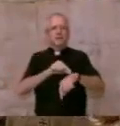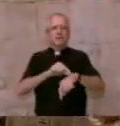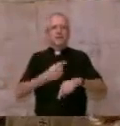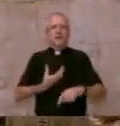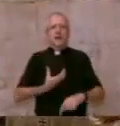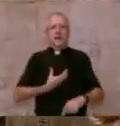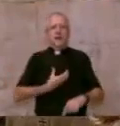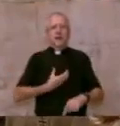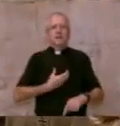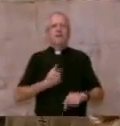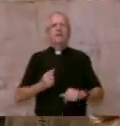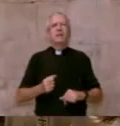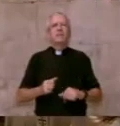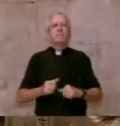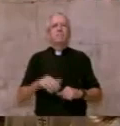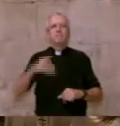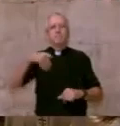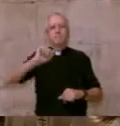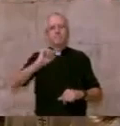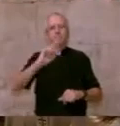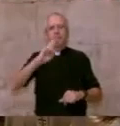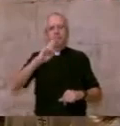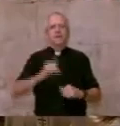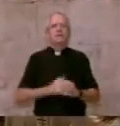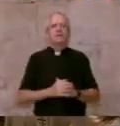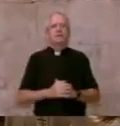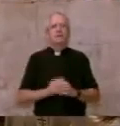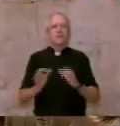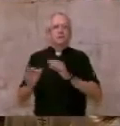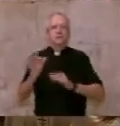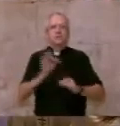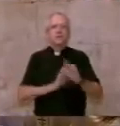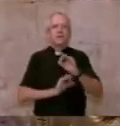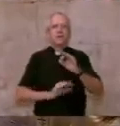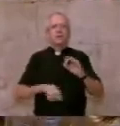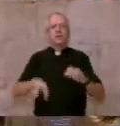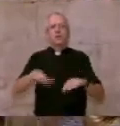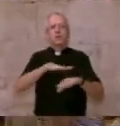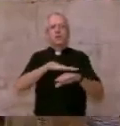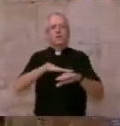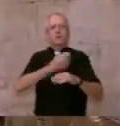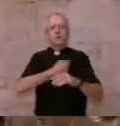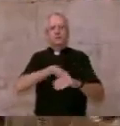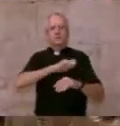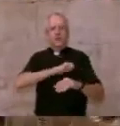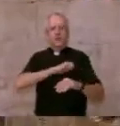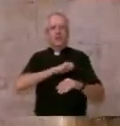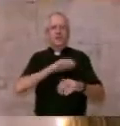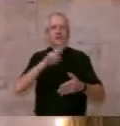Lleixà, del subdelegado del Govern d'Espanya en Tarragona, Santiago Castellà,